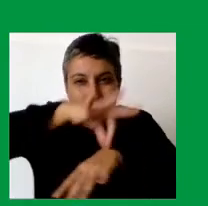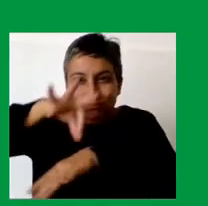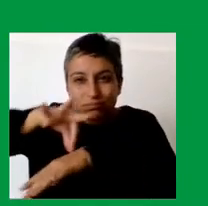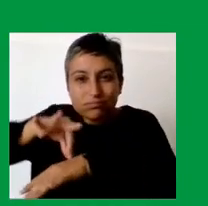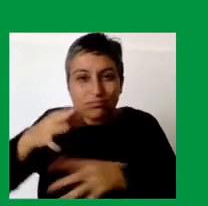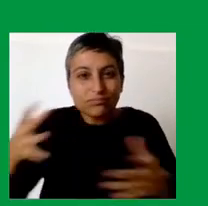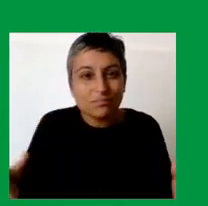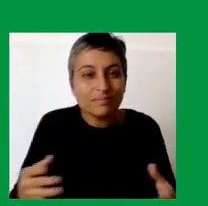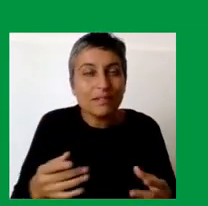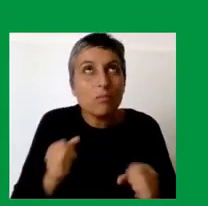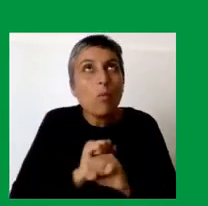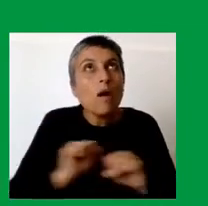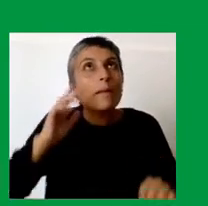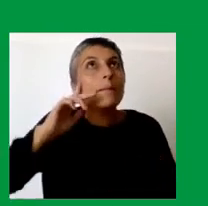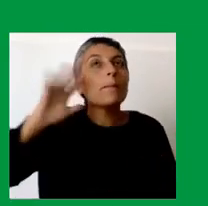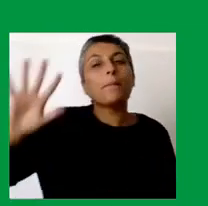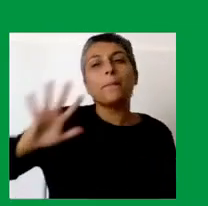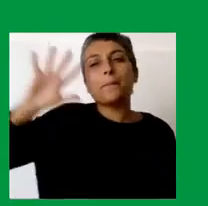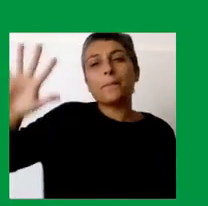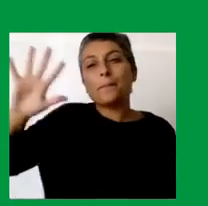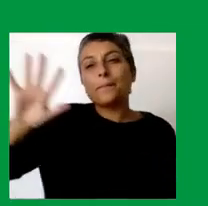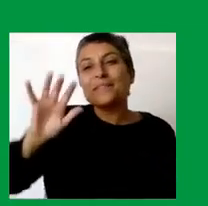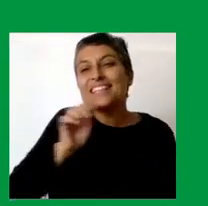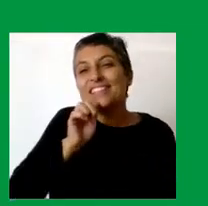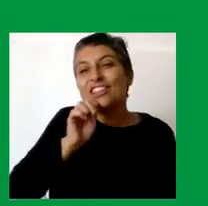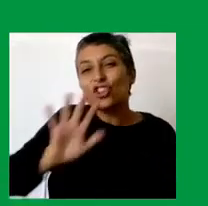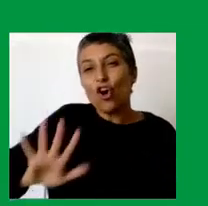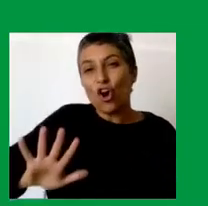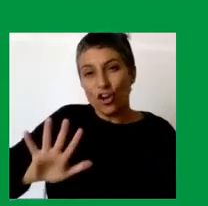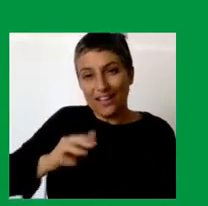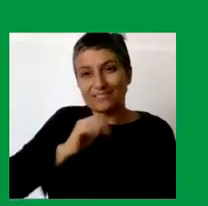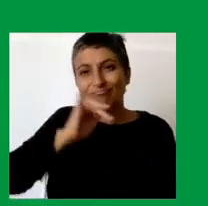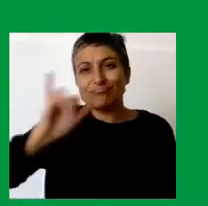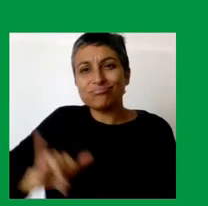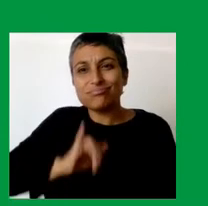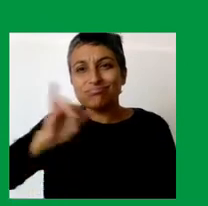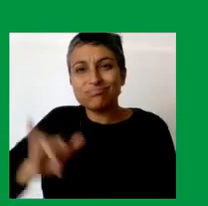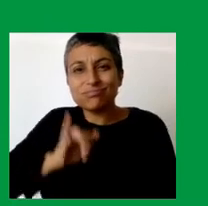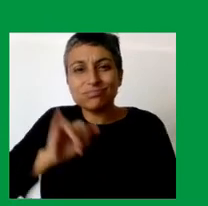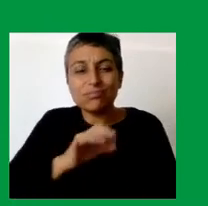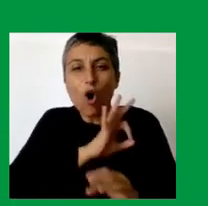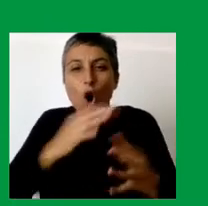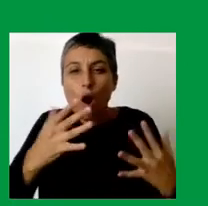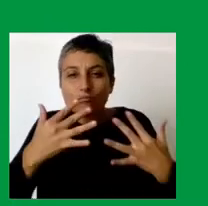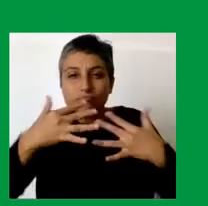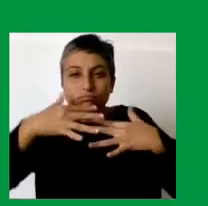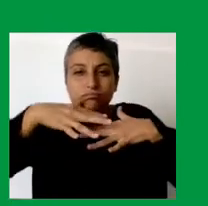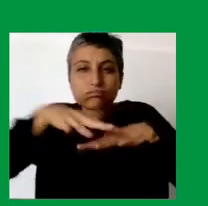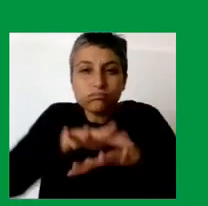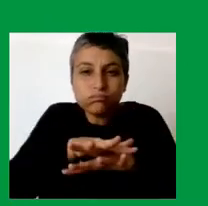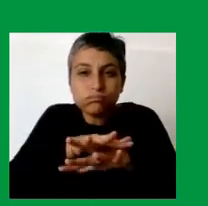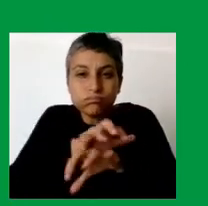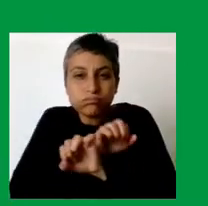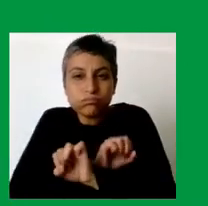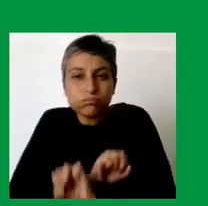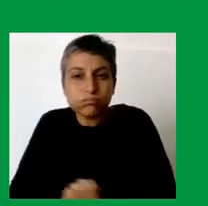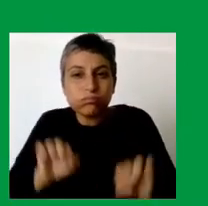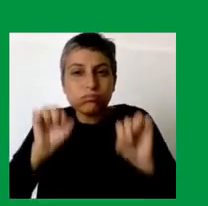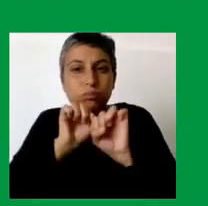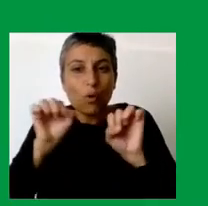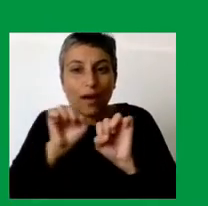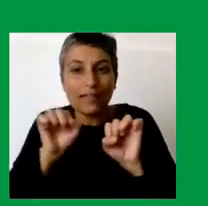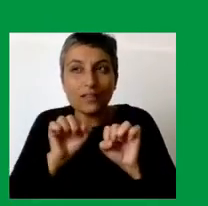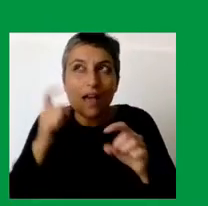las historias que podemos no solo contar, sino que mixar, hacer hibridación, y todo esto se vuelve